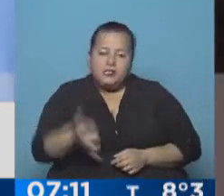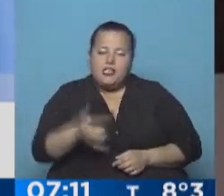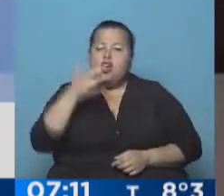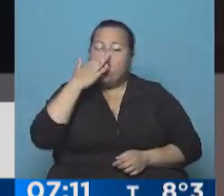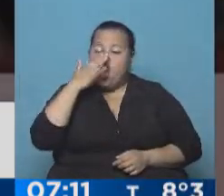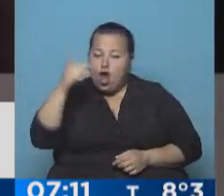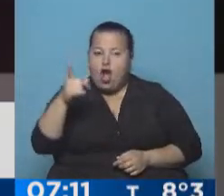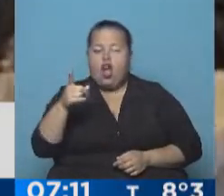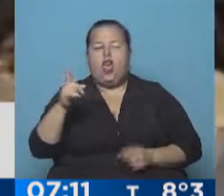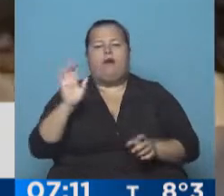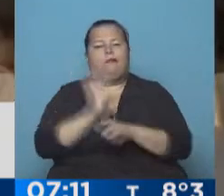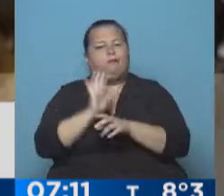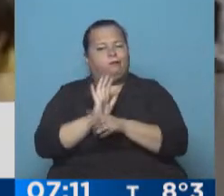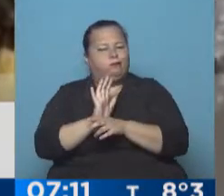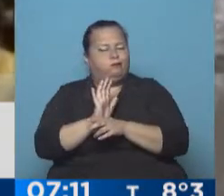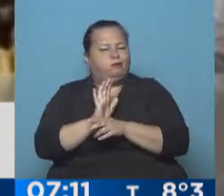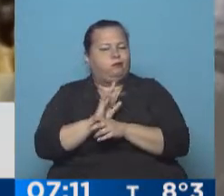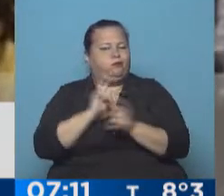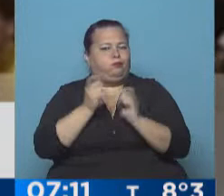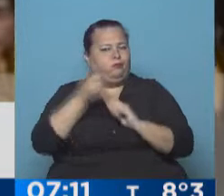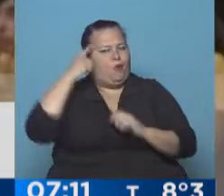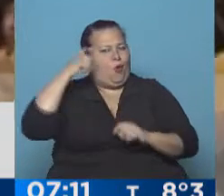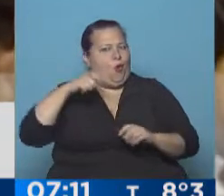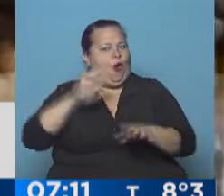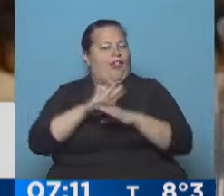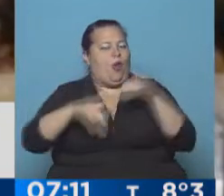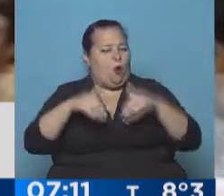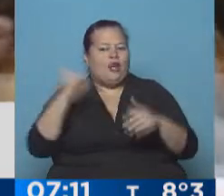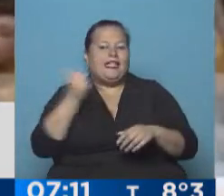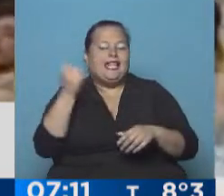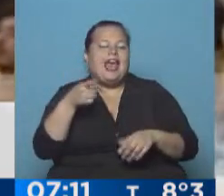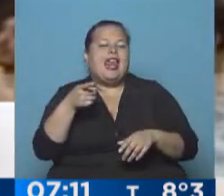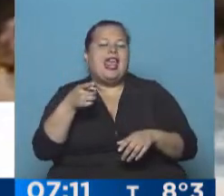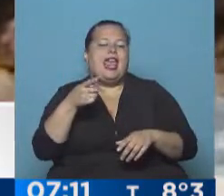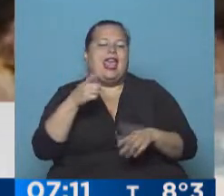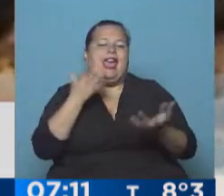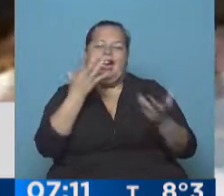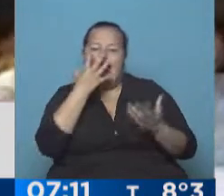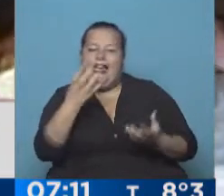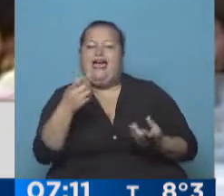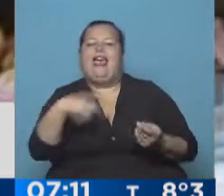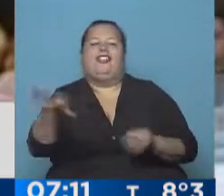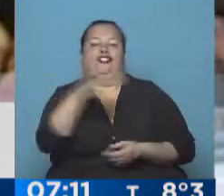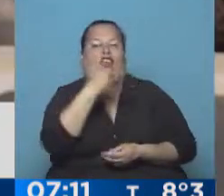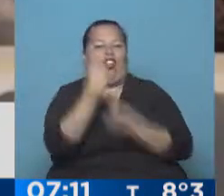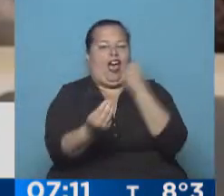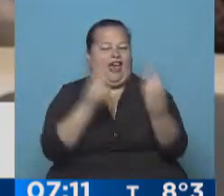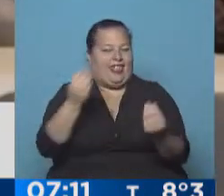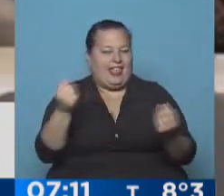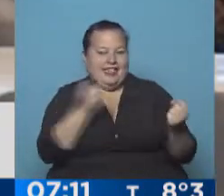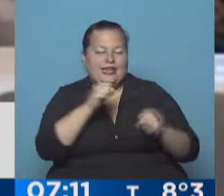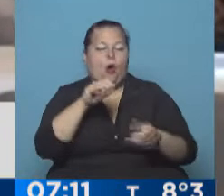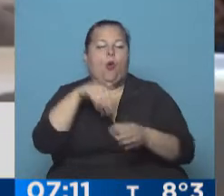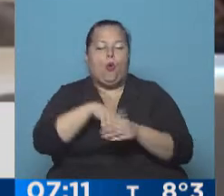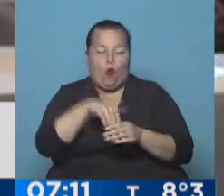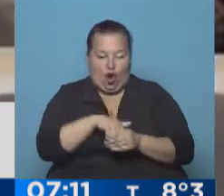Córdoba que se ha convertido indudablemente en juez de esta elección, buscando la seducción por parte de todos los candidatos del